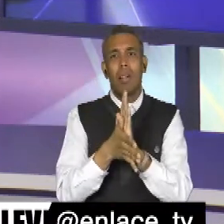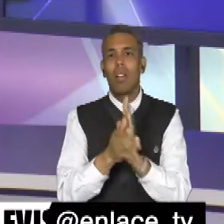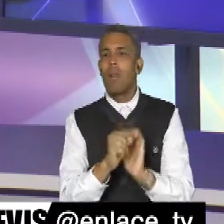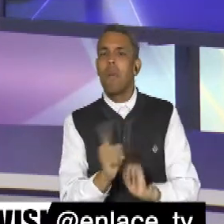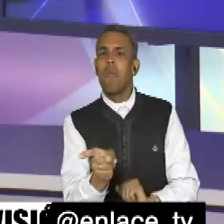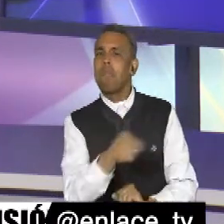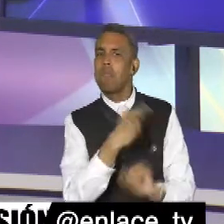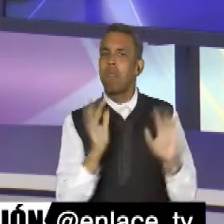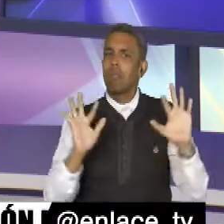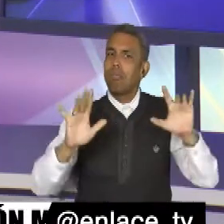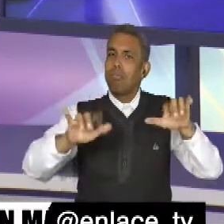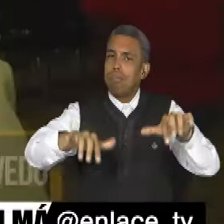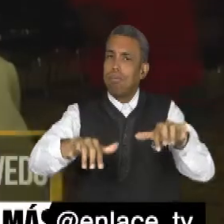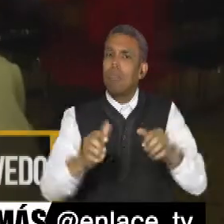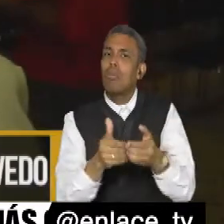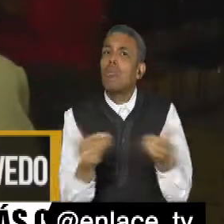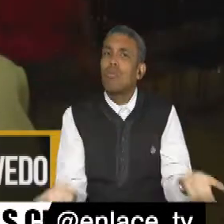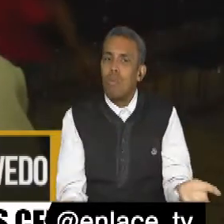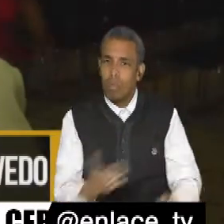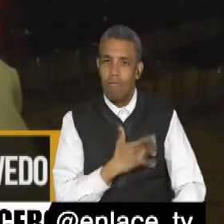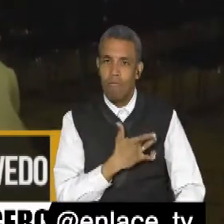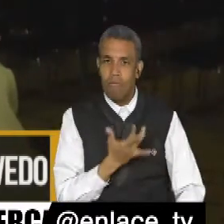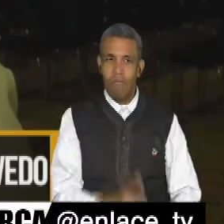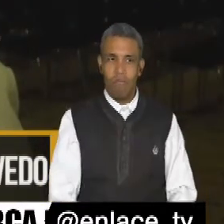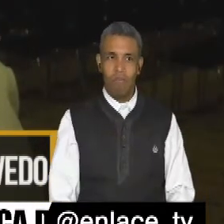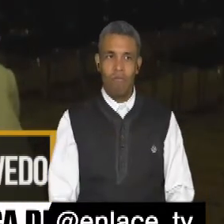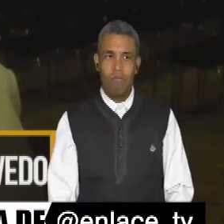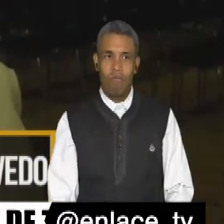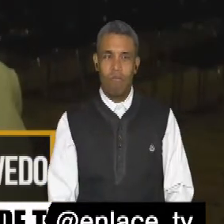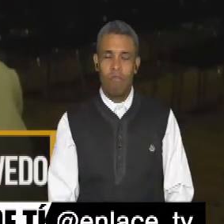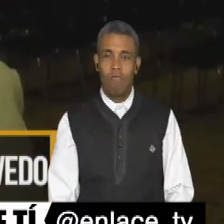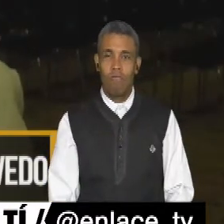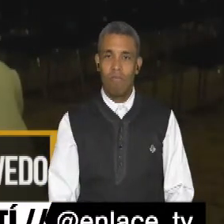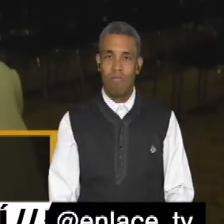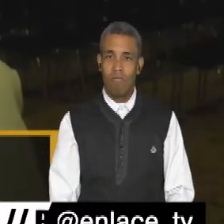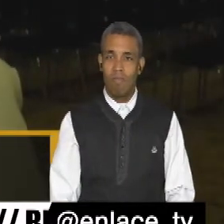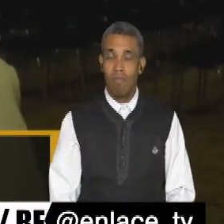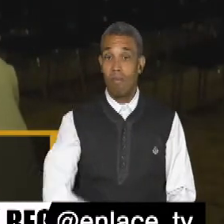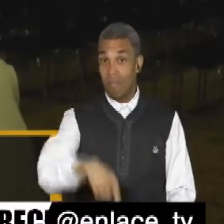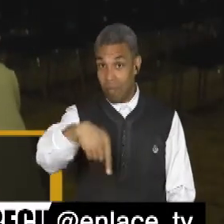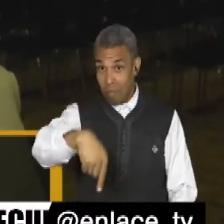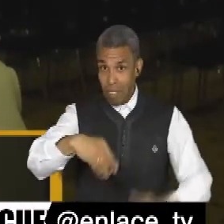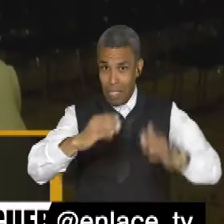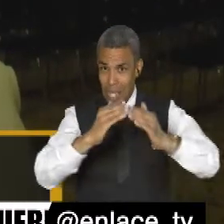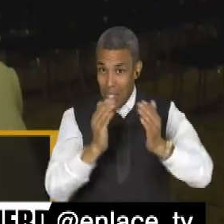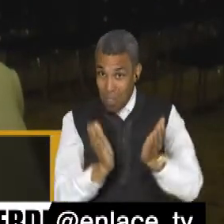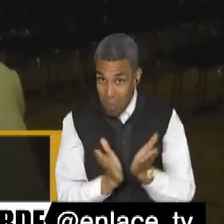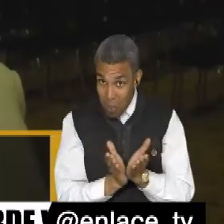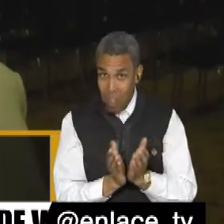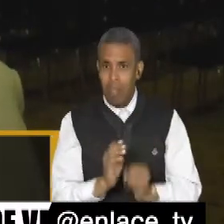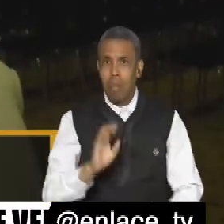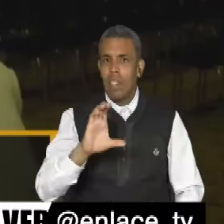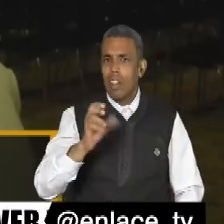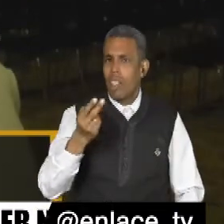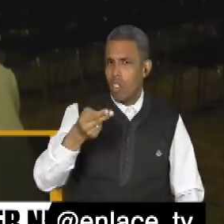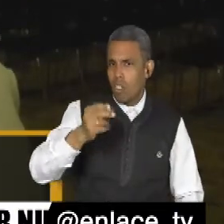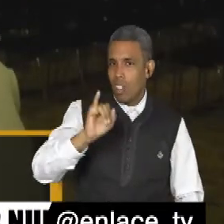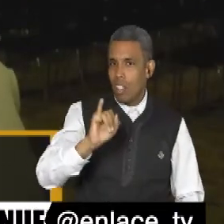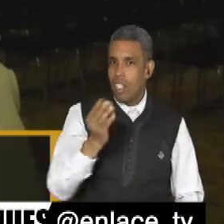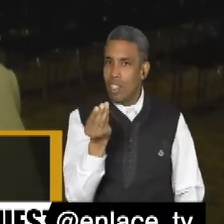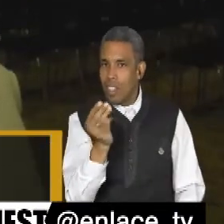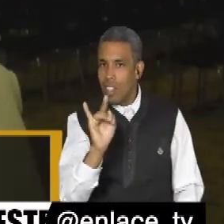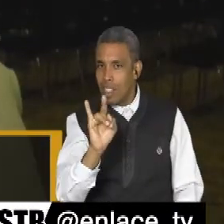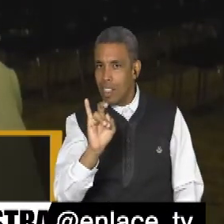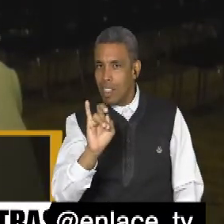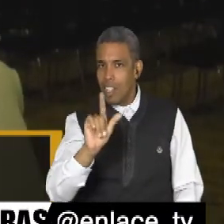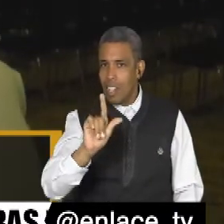Acevedo. Quisimos tener en nuestra ciudad y en nuestro jardín, en el Liceo Infantil, a una de las personas más idóneas, que